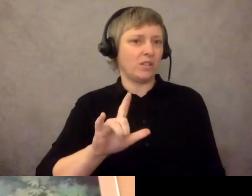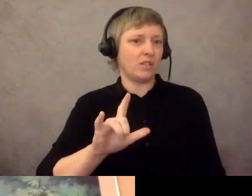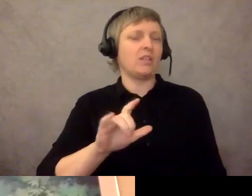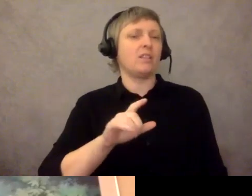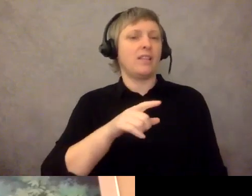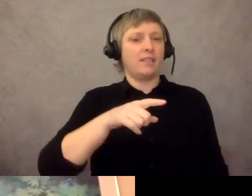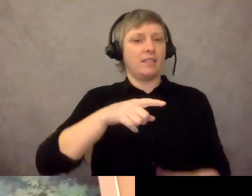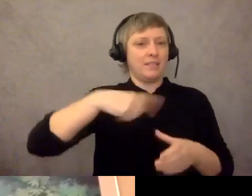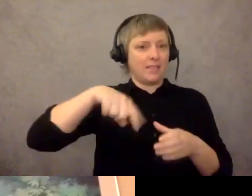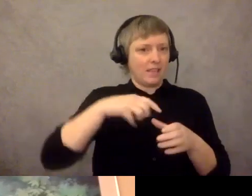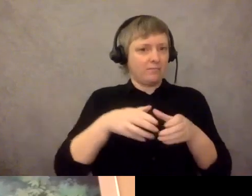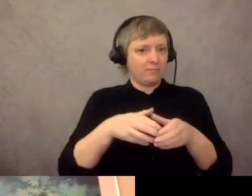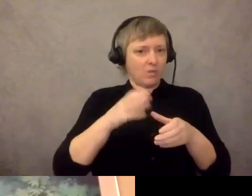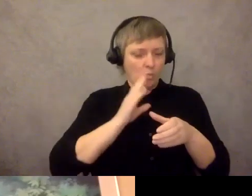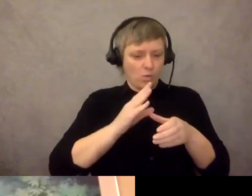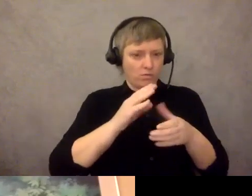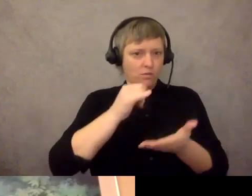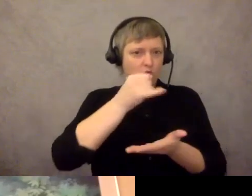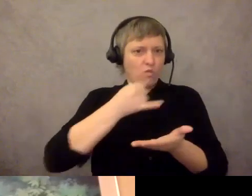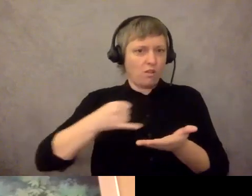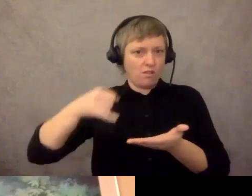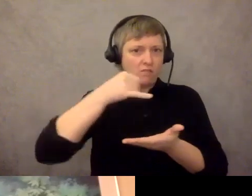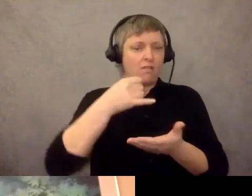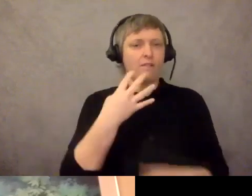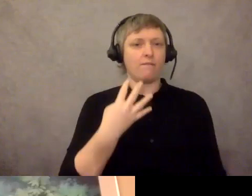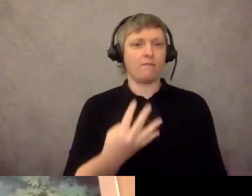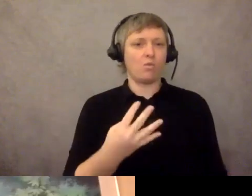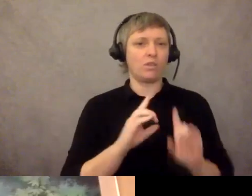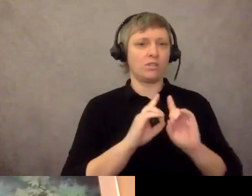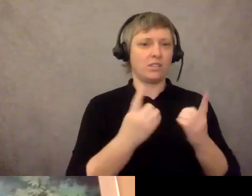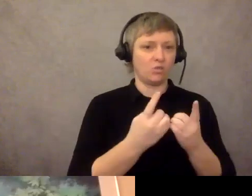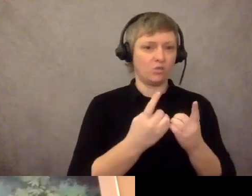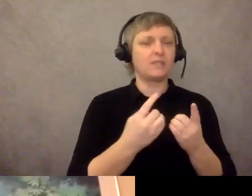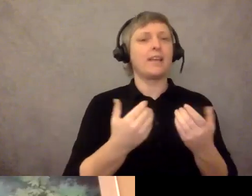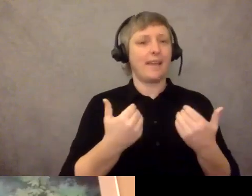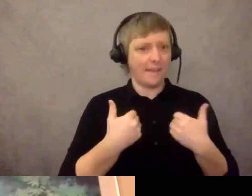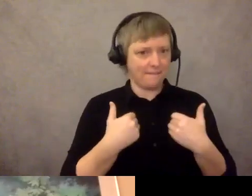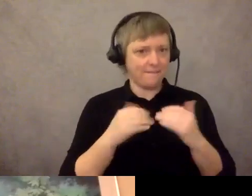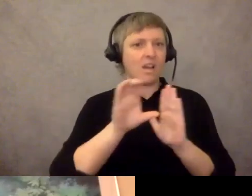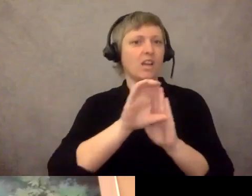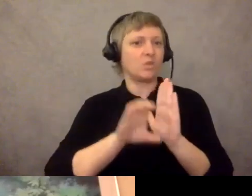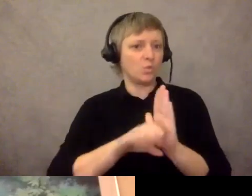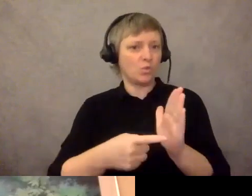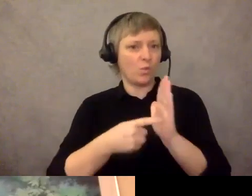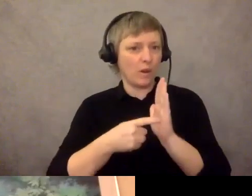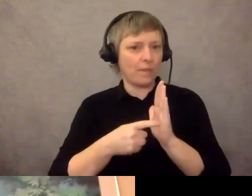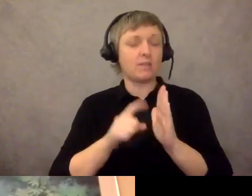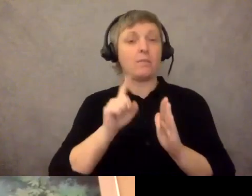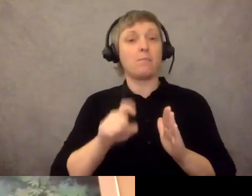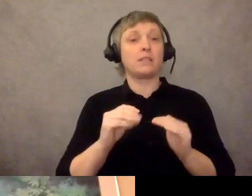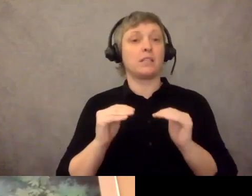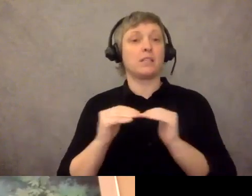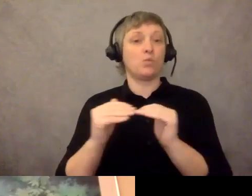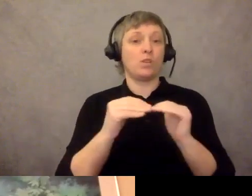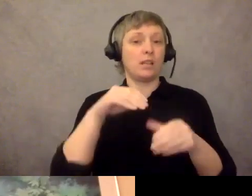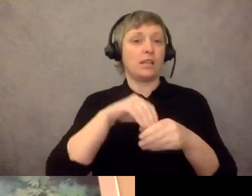distritos ciertamente tienen ciertos requerimientos constitucionales de la población. Necesitan de no cortar a